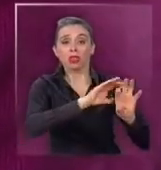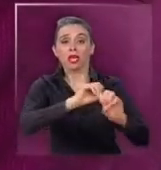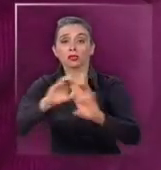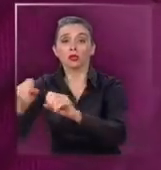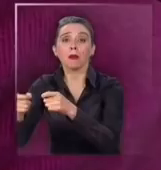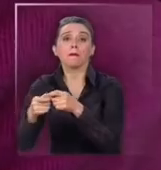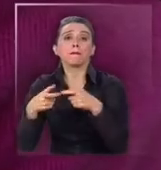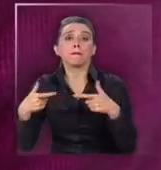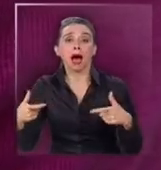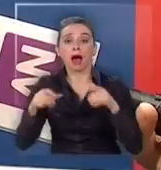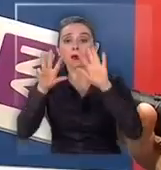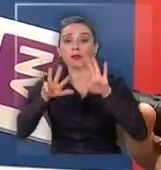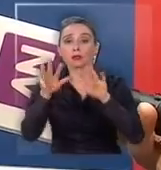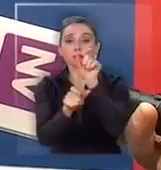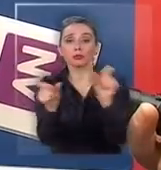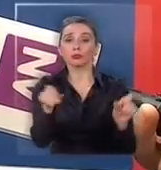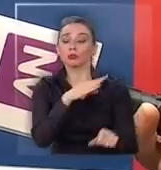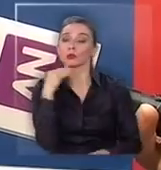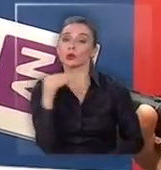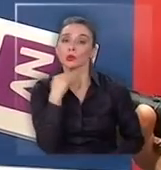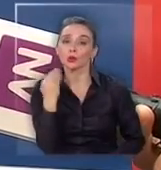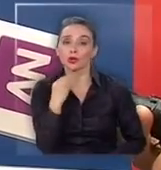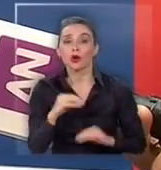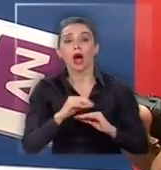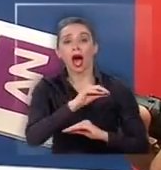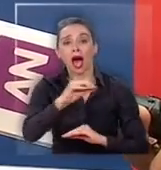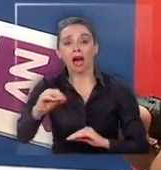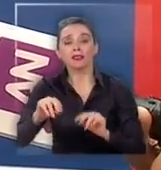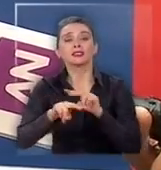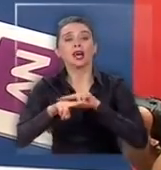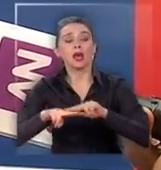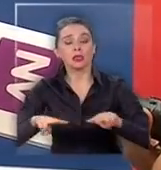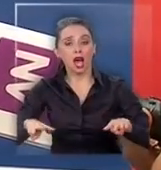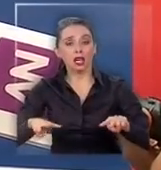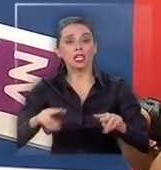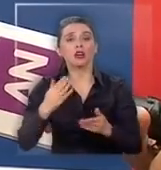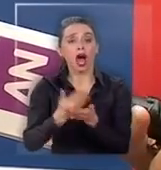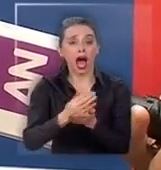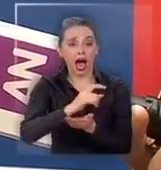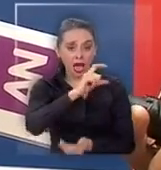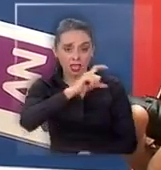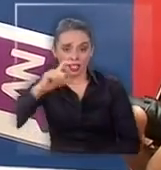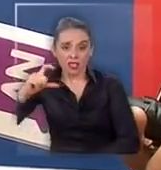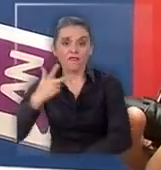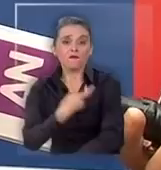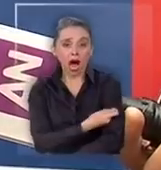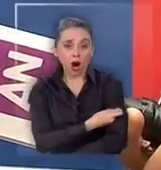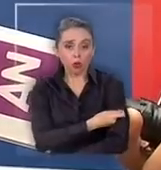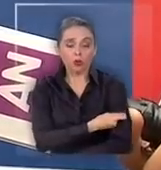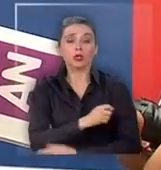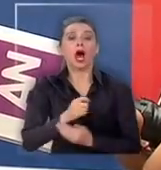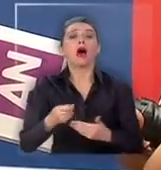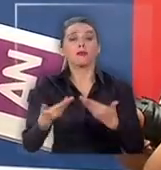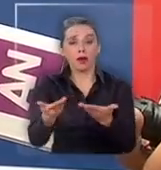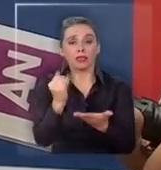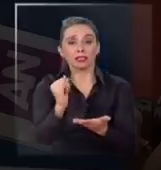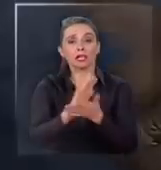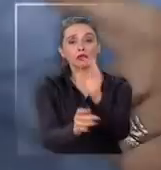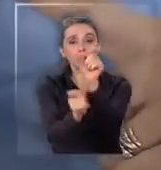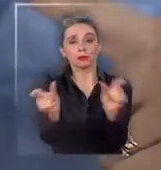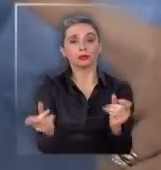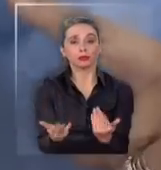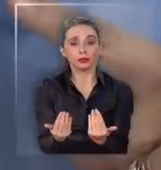personas han fallecido. Queremos transmitir la tranquilidad que la provisión de vacunas está asegurada para todos aquellos que la